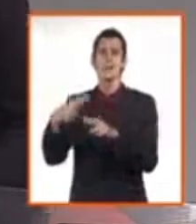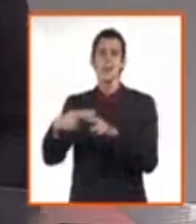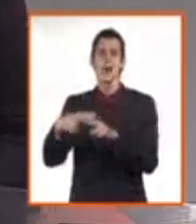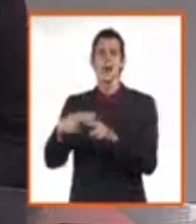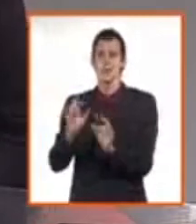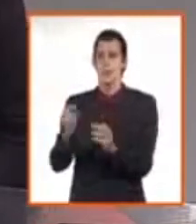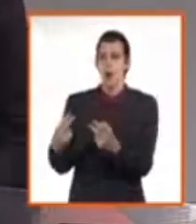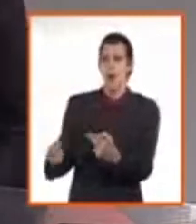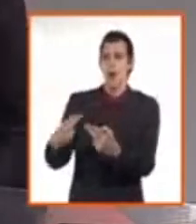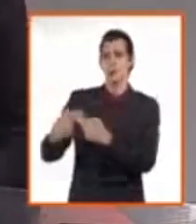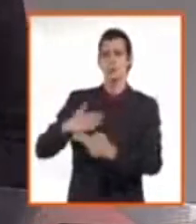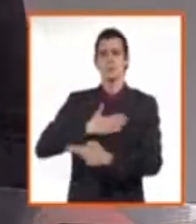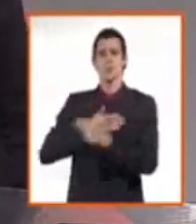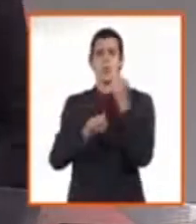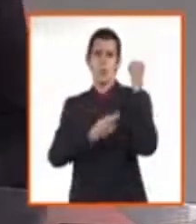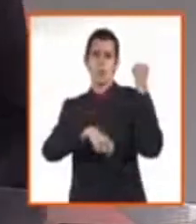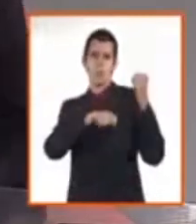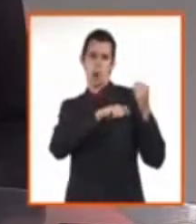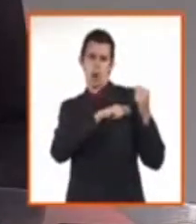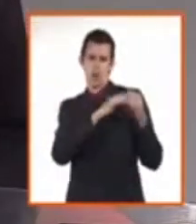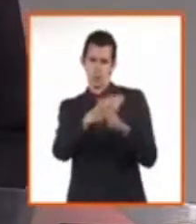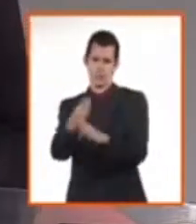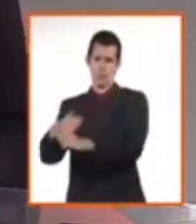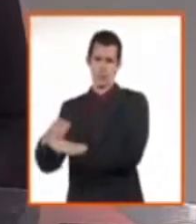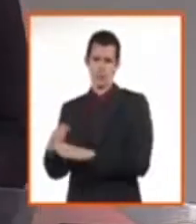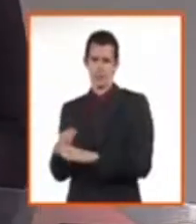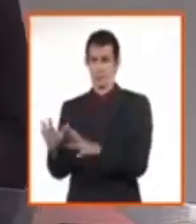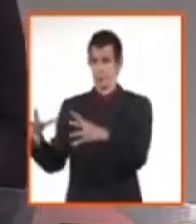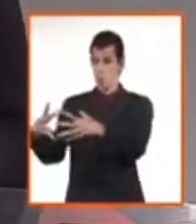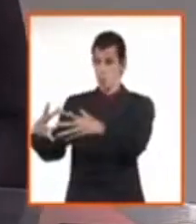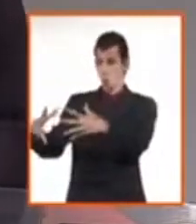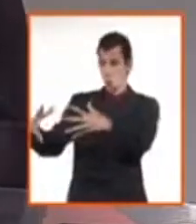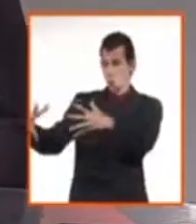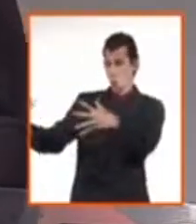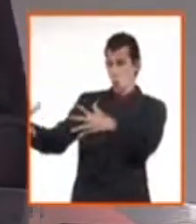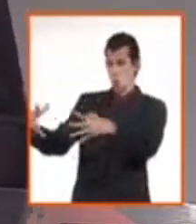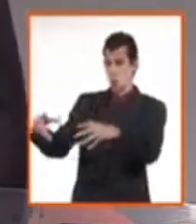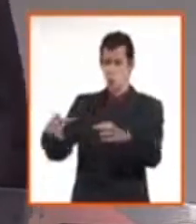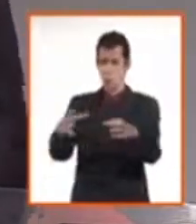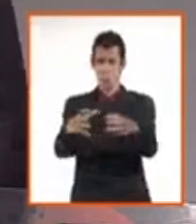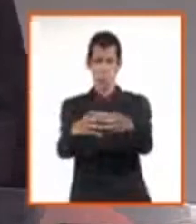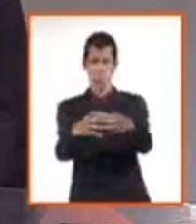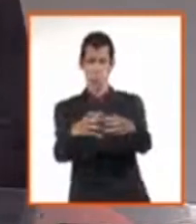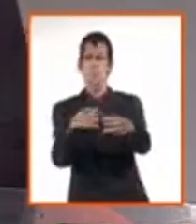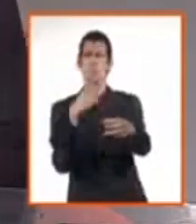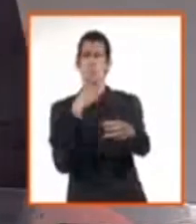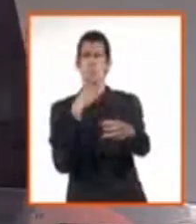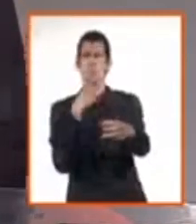que quedara un poco esa sala que parecía hora de merienda no sé si